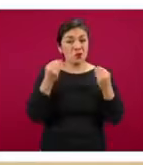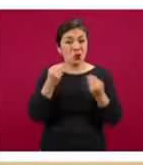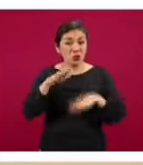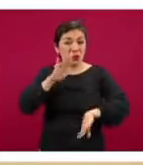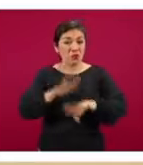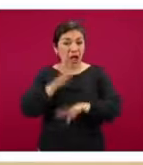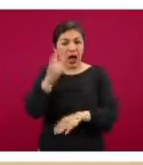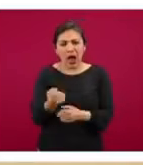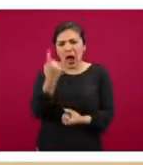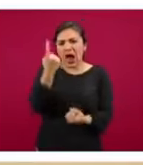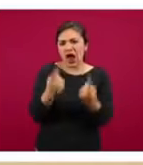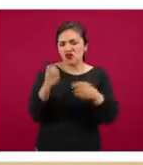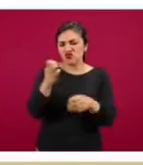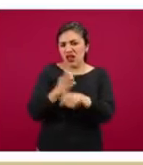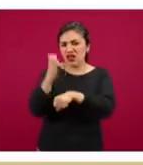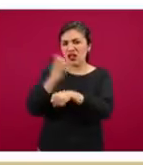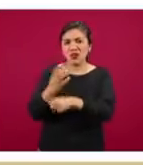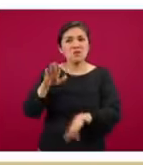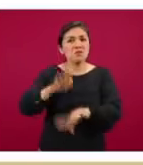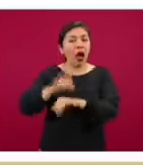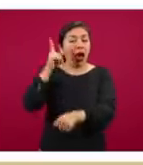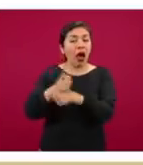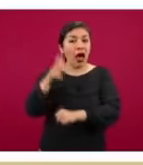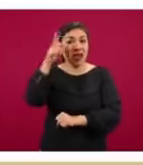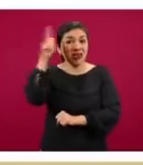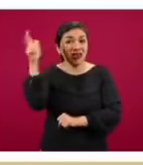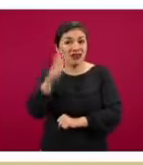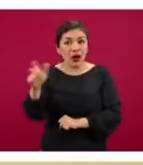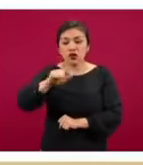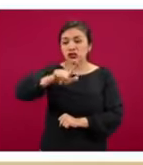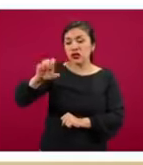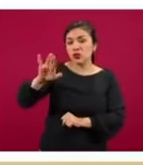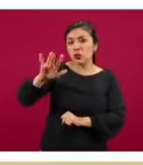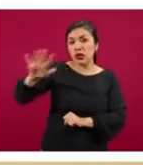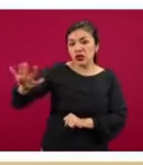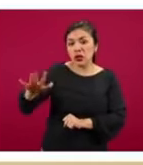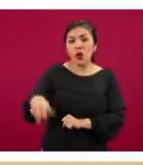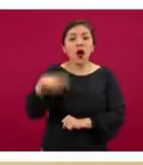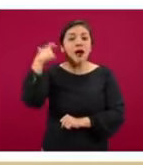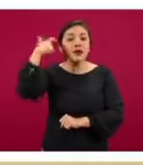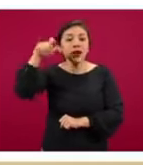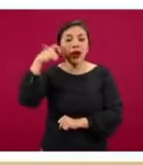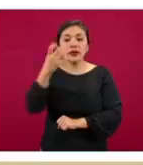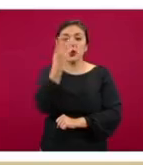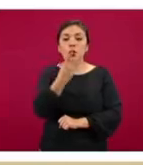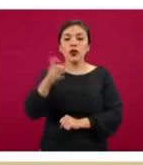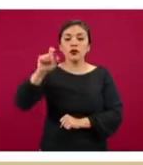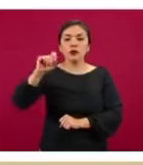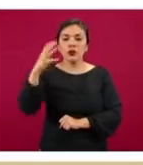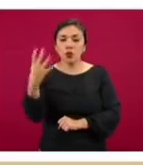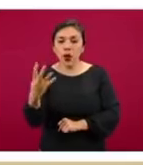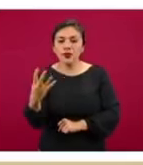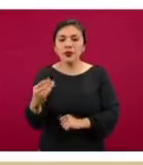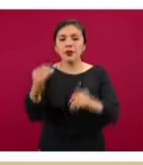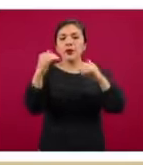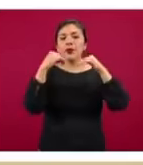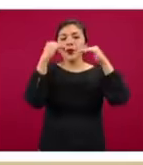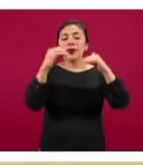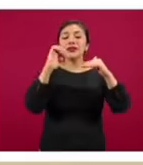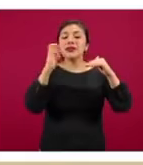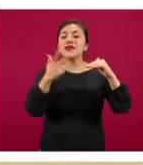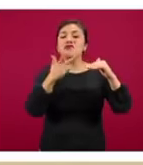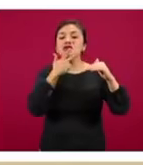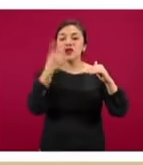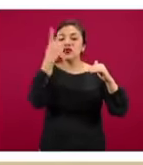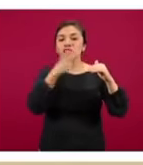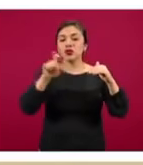en algunas entidades, como es Hidalgo con 755, Querétaro con 424 y Chihuahua